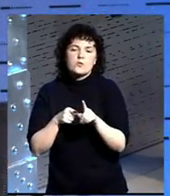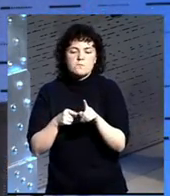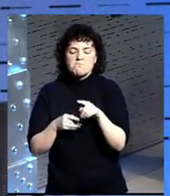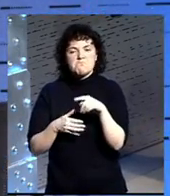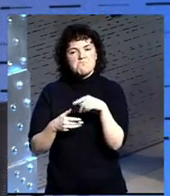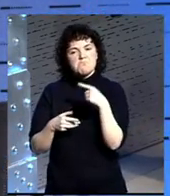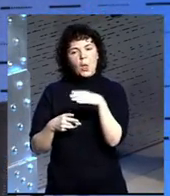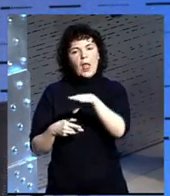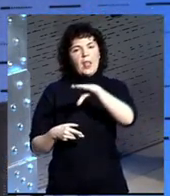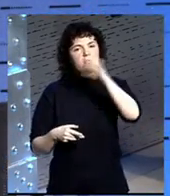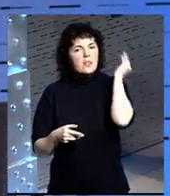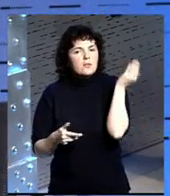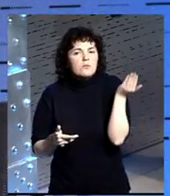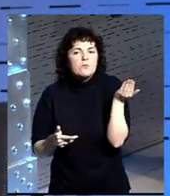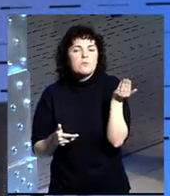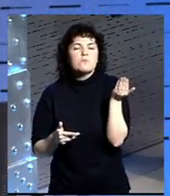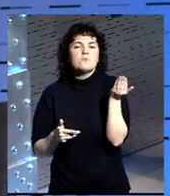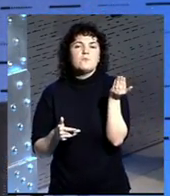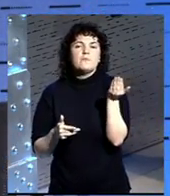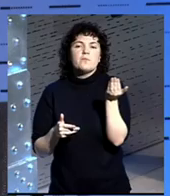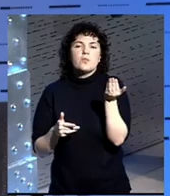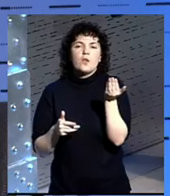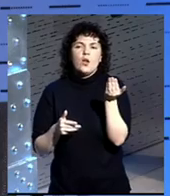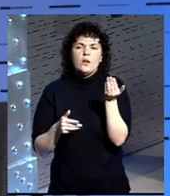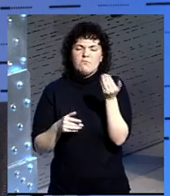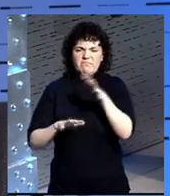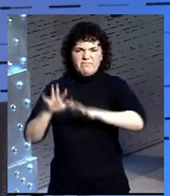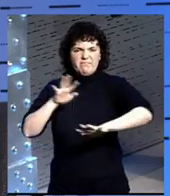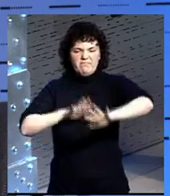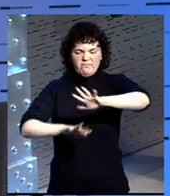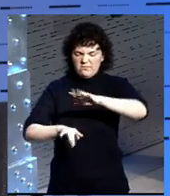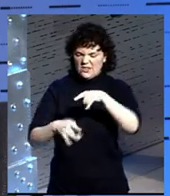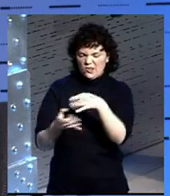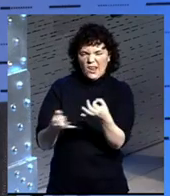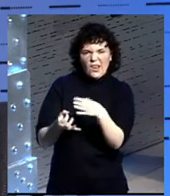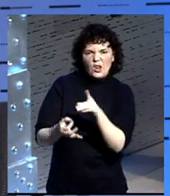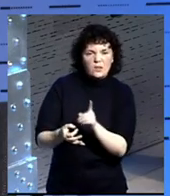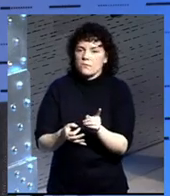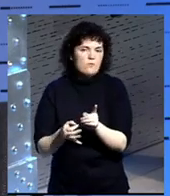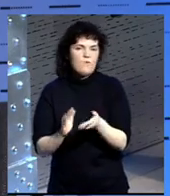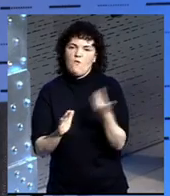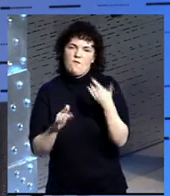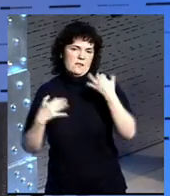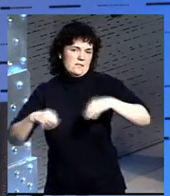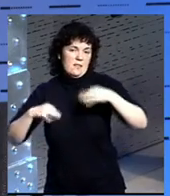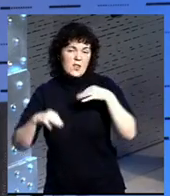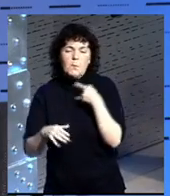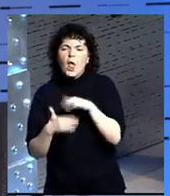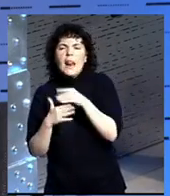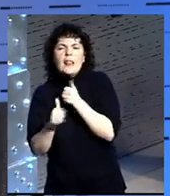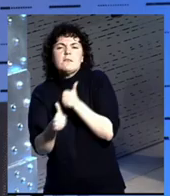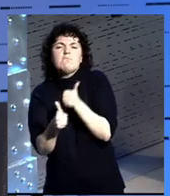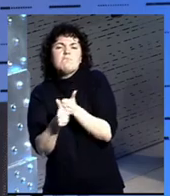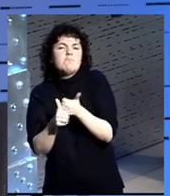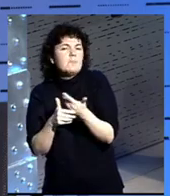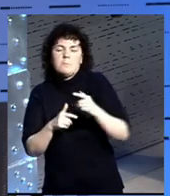que no incorporen mucha sofisticación que no entendemos y todas esas cosas, pero lo que persigue el cliente sigue siendo lo